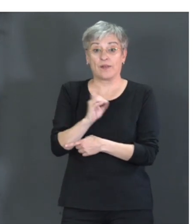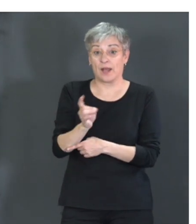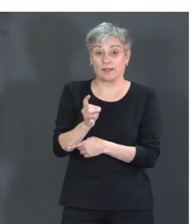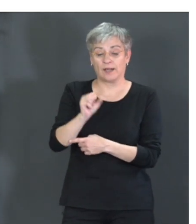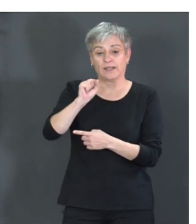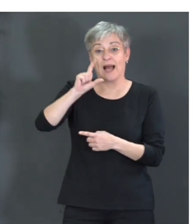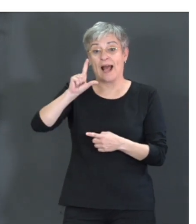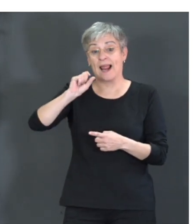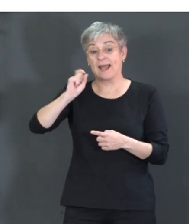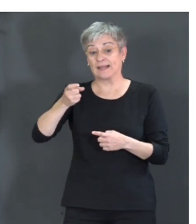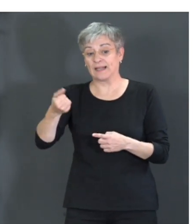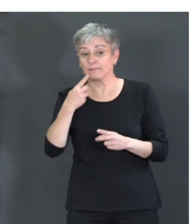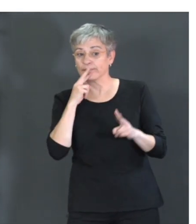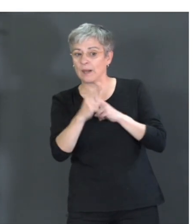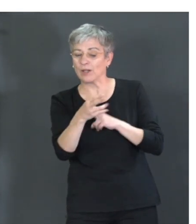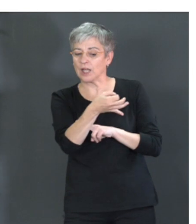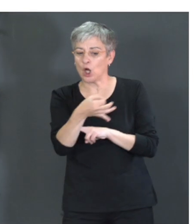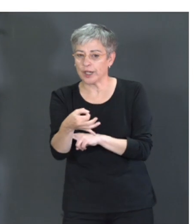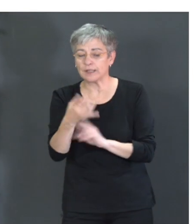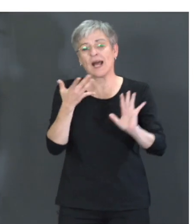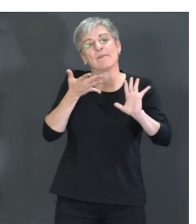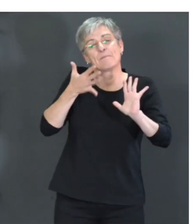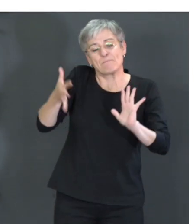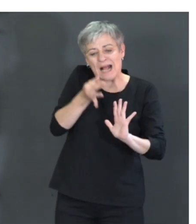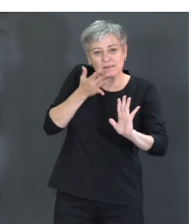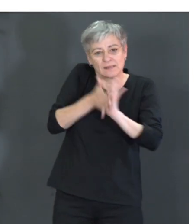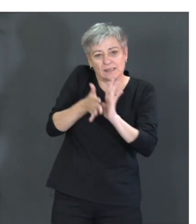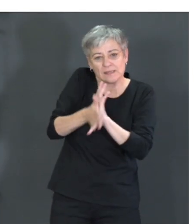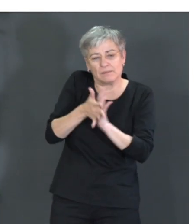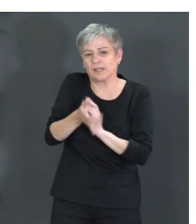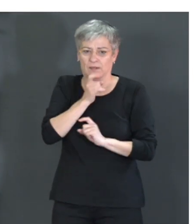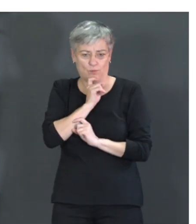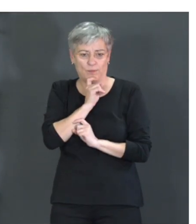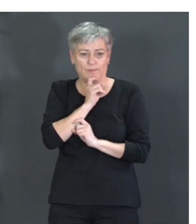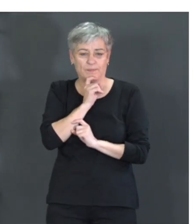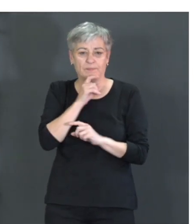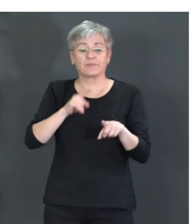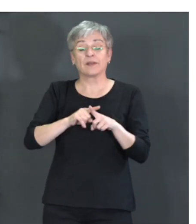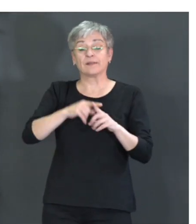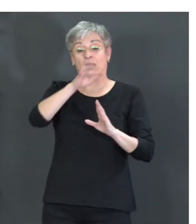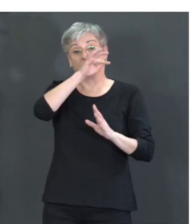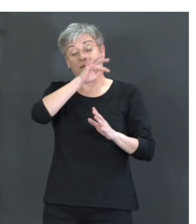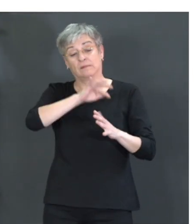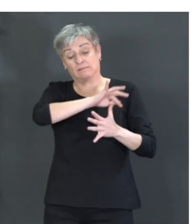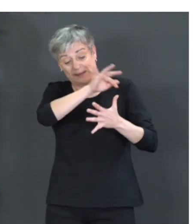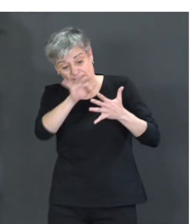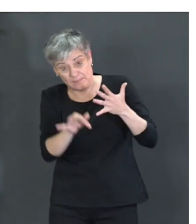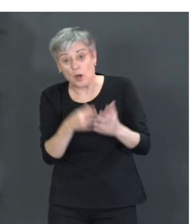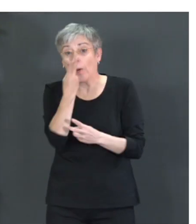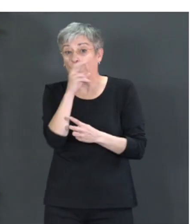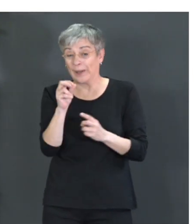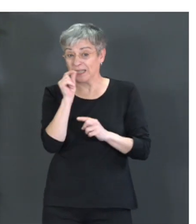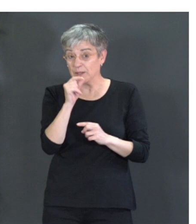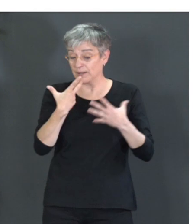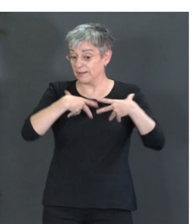da la respuesta correcta y además se lo explica. ¿De acuerdo? Una vez finaliza la rutina completa, es decir, los 20 minutos que había